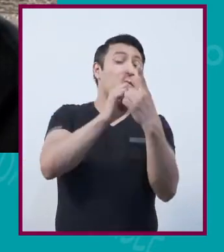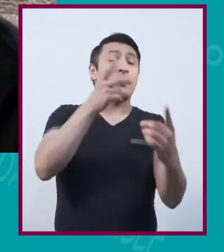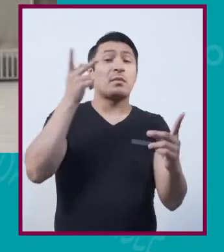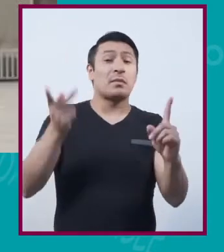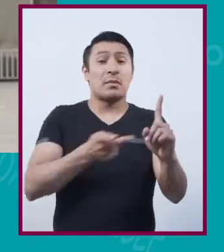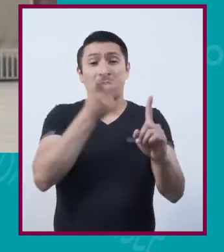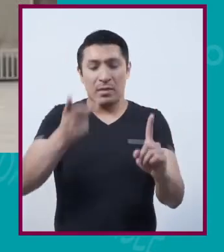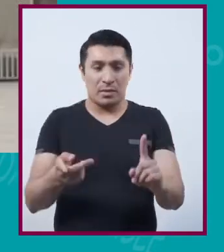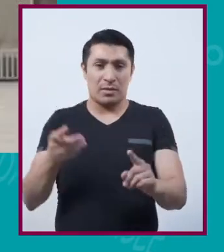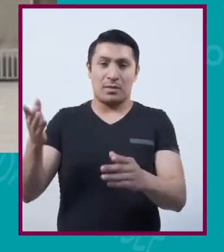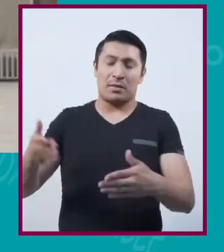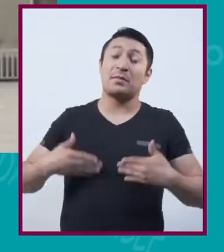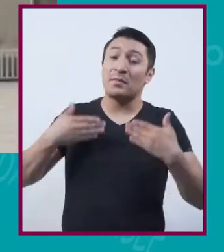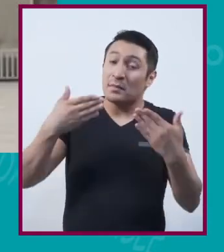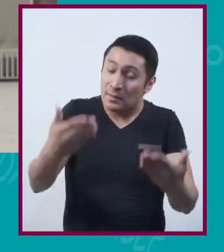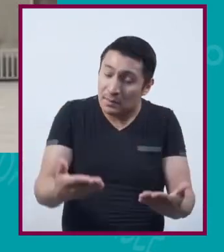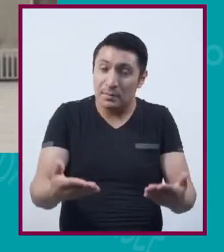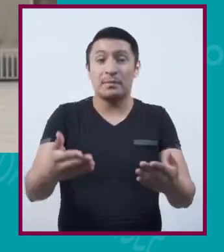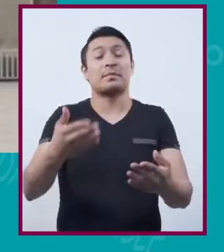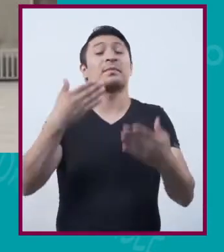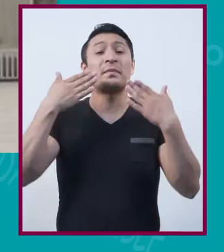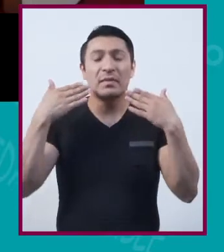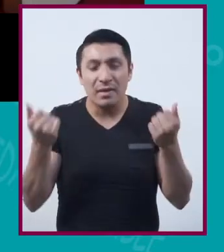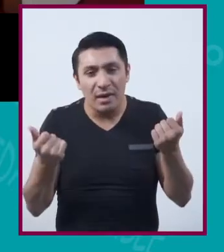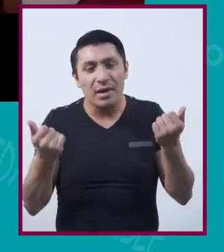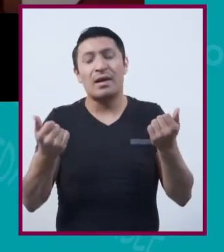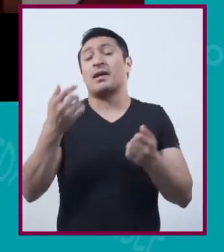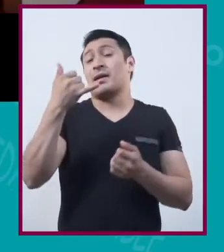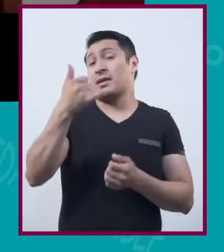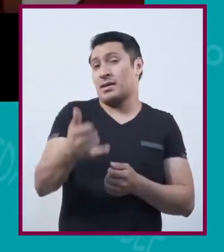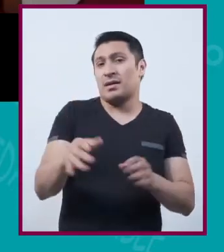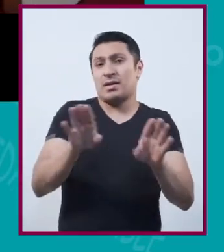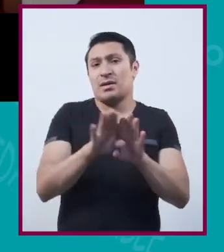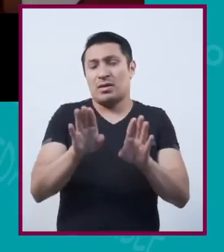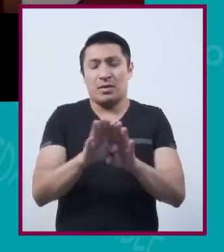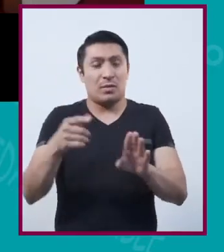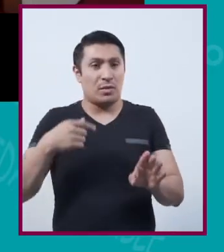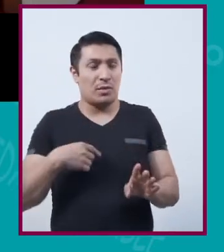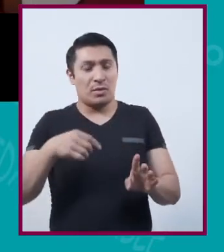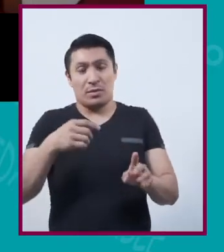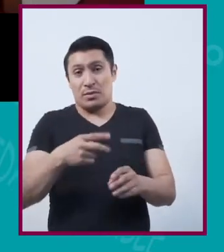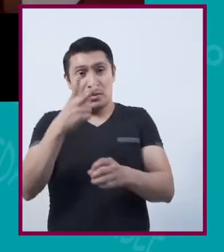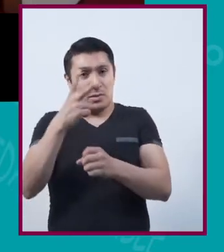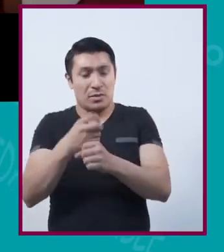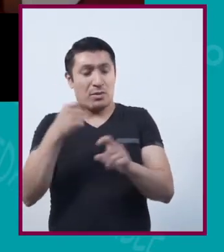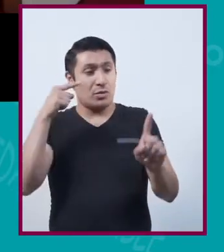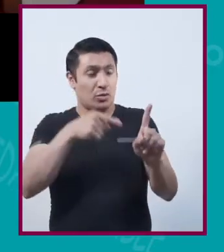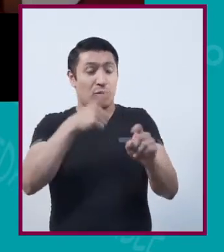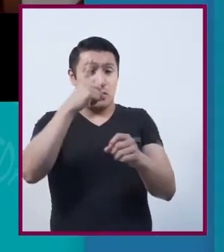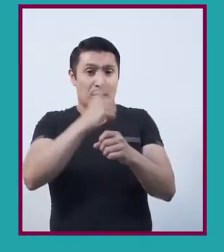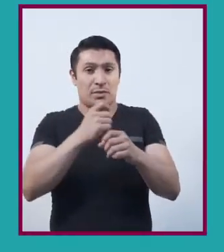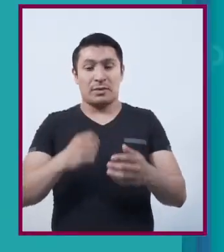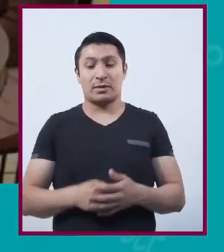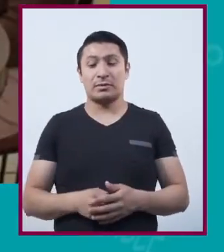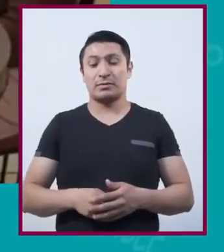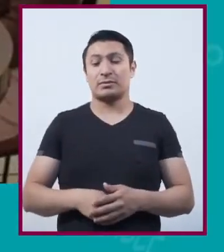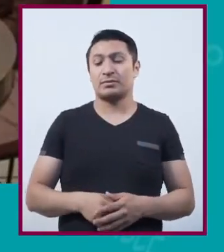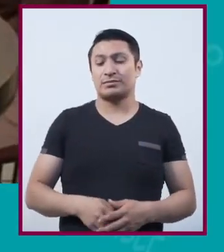a su entrevistada o entrevistado, despierte su confianza, se muestre amable y flexible y se mantenga en segundo plano.